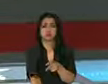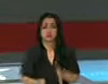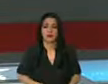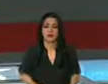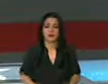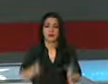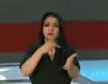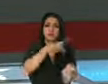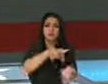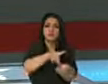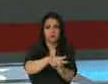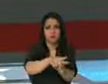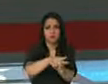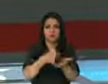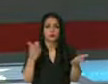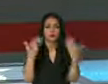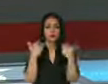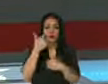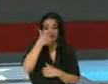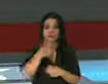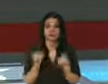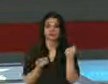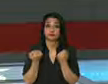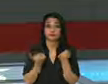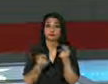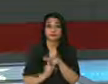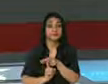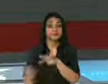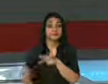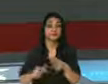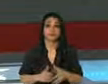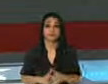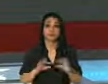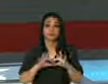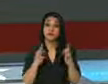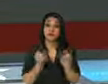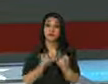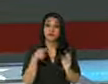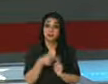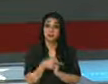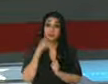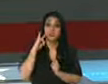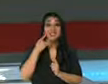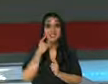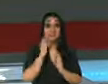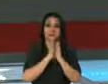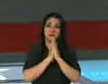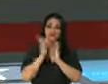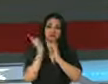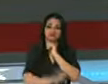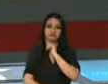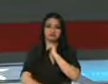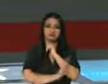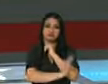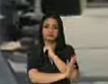vía Daule-Guayaquil. El conductor implicado se dio a la fuga. Los familiares de la víctima están pidiendo